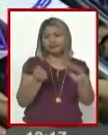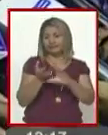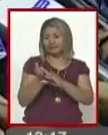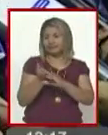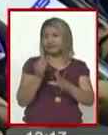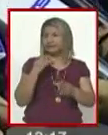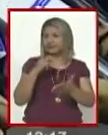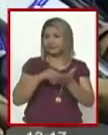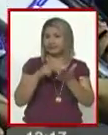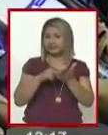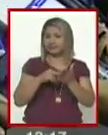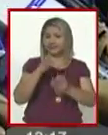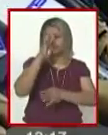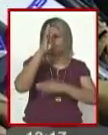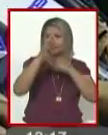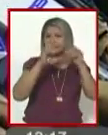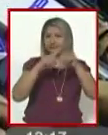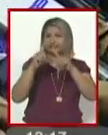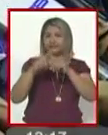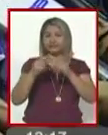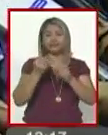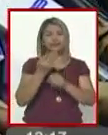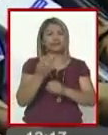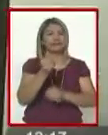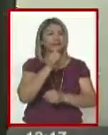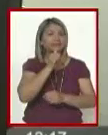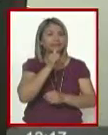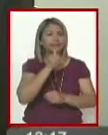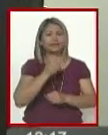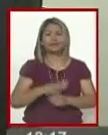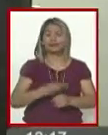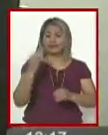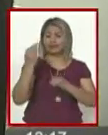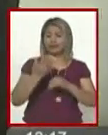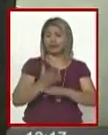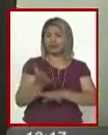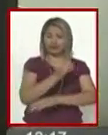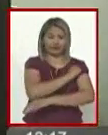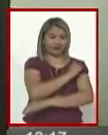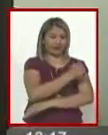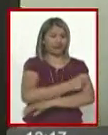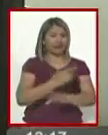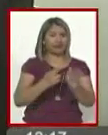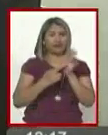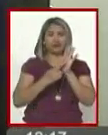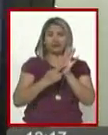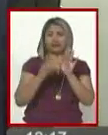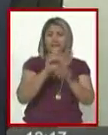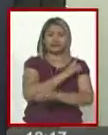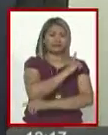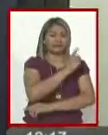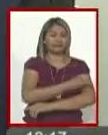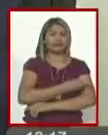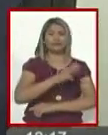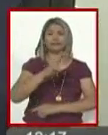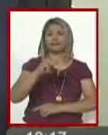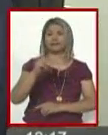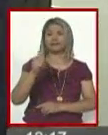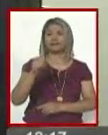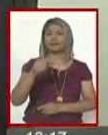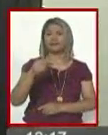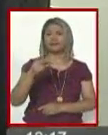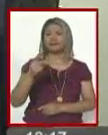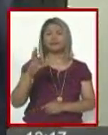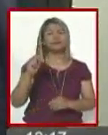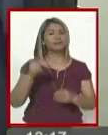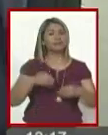¿no?, inventan y tienen muchos intereses particulares. Finalmente, la ex autoridad de la representación distrital de la magistratura negó que